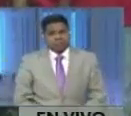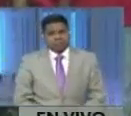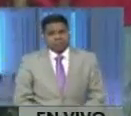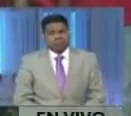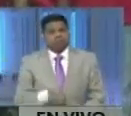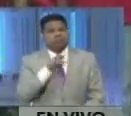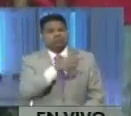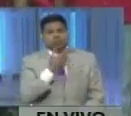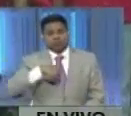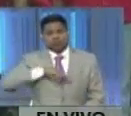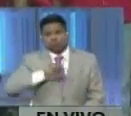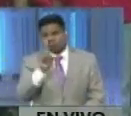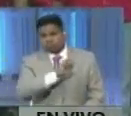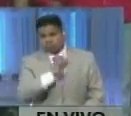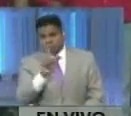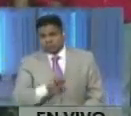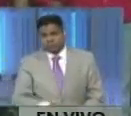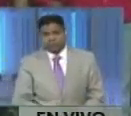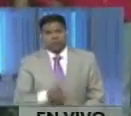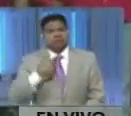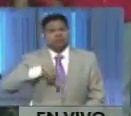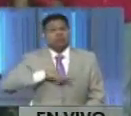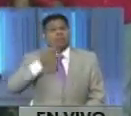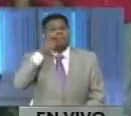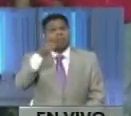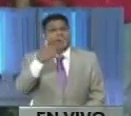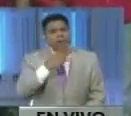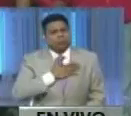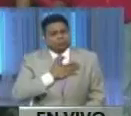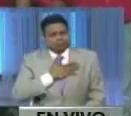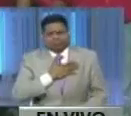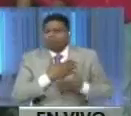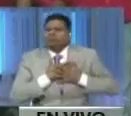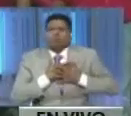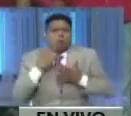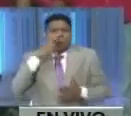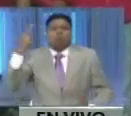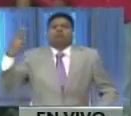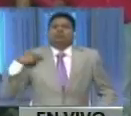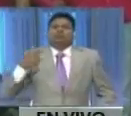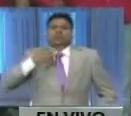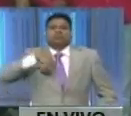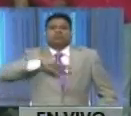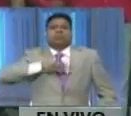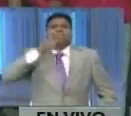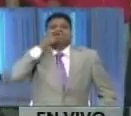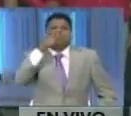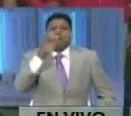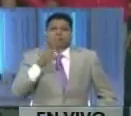no, nosotros somos pueblo. Orgullosamente, pueblo.